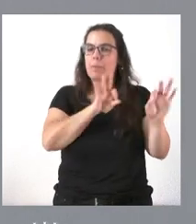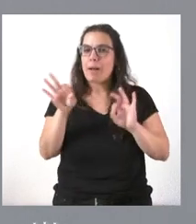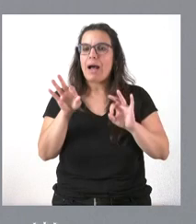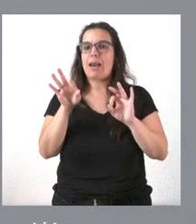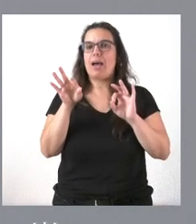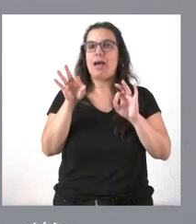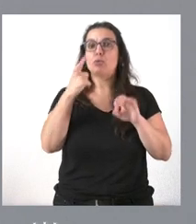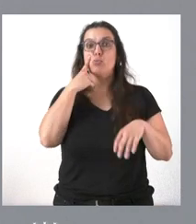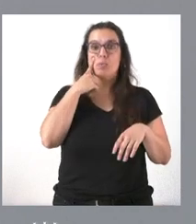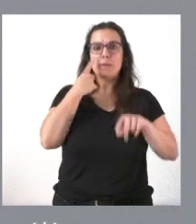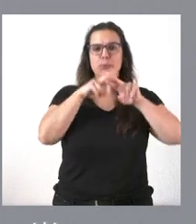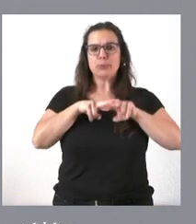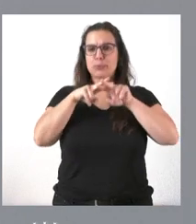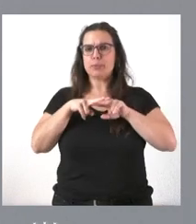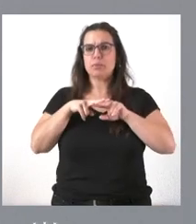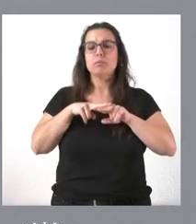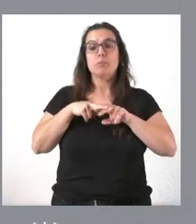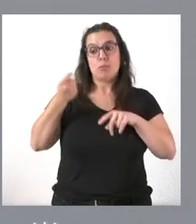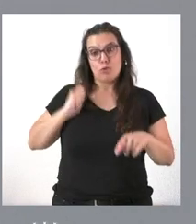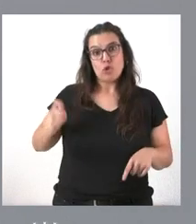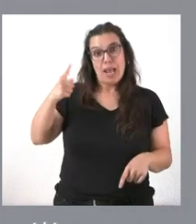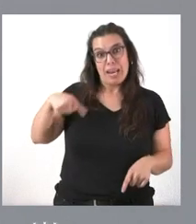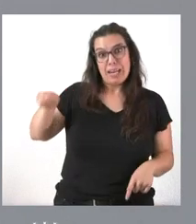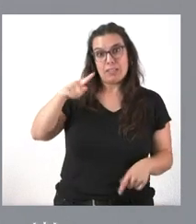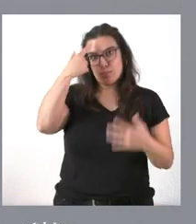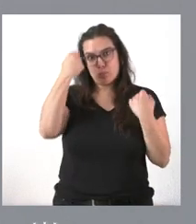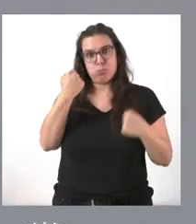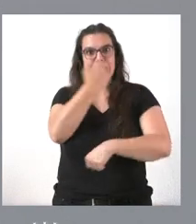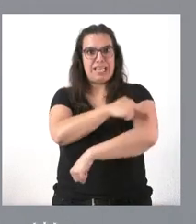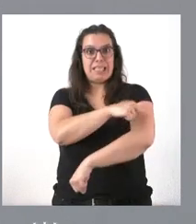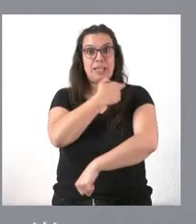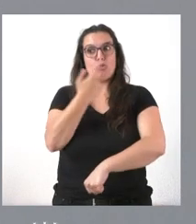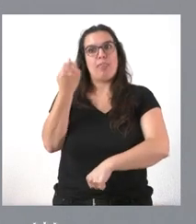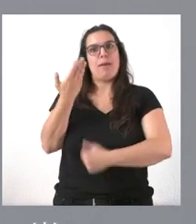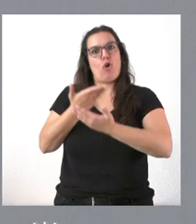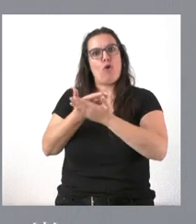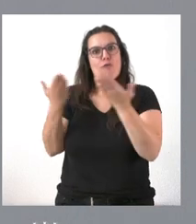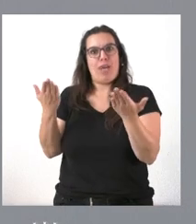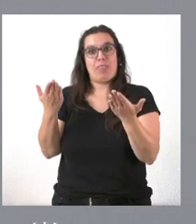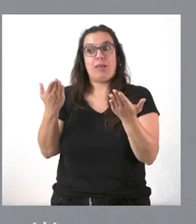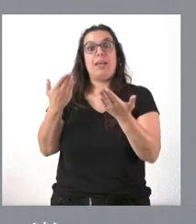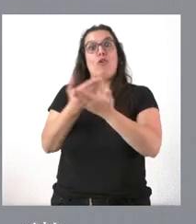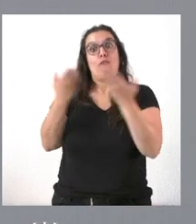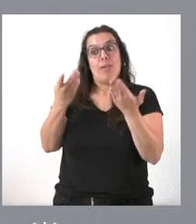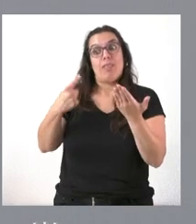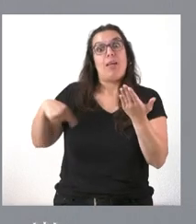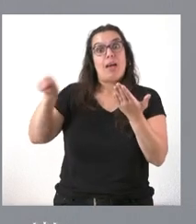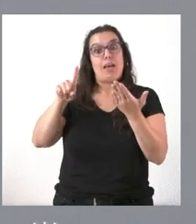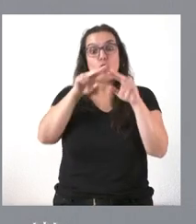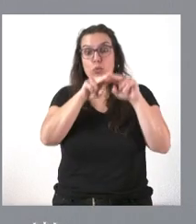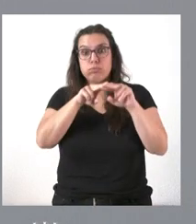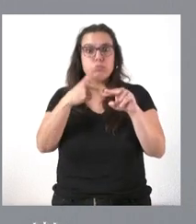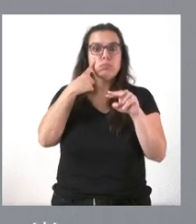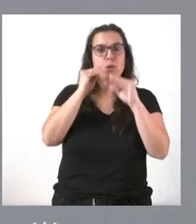supervisada por los profesionales sanitarios Si queremos confiar en ellos tenemos que confiar en que la guía que ellos mismos van a supervisar